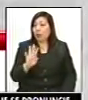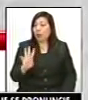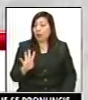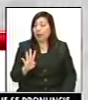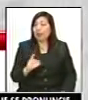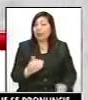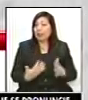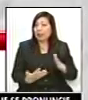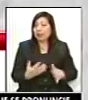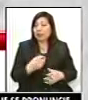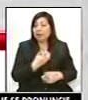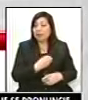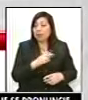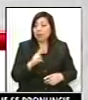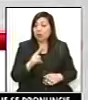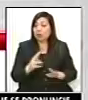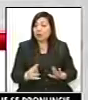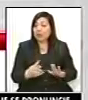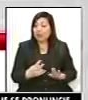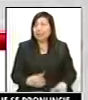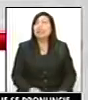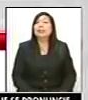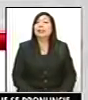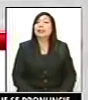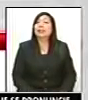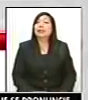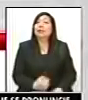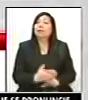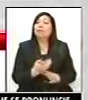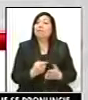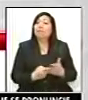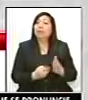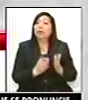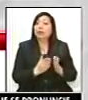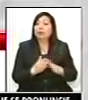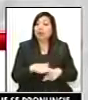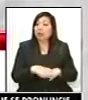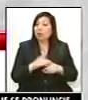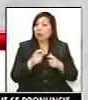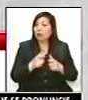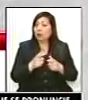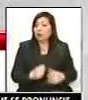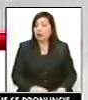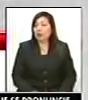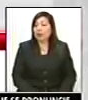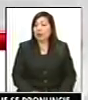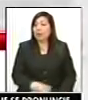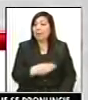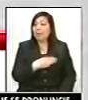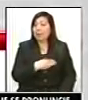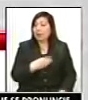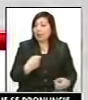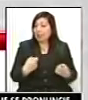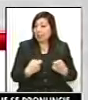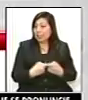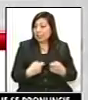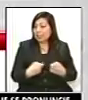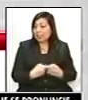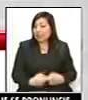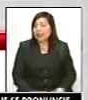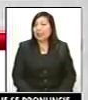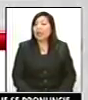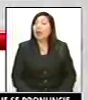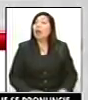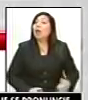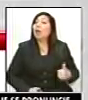003-2017-2-0054 del 15 de mayo del 2017, formulado por el órgano de control interno del Ministerio de Energía y Minas, el